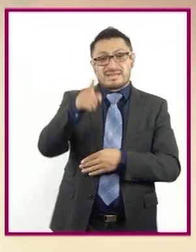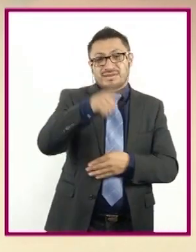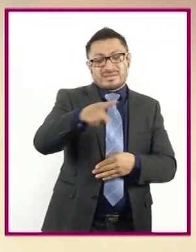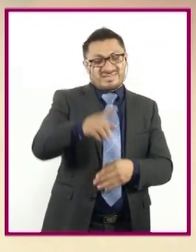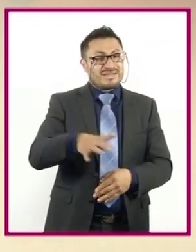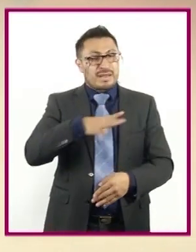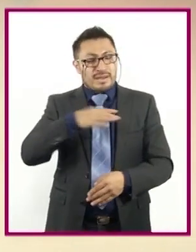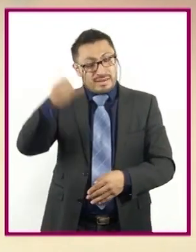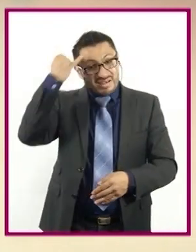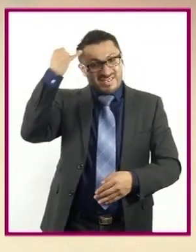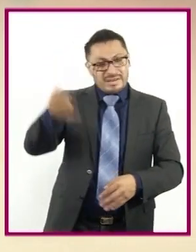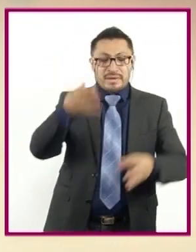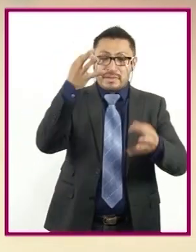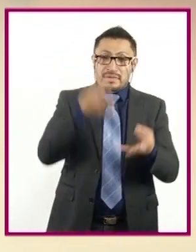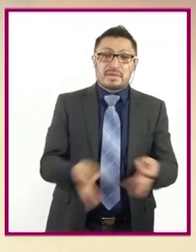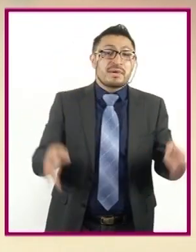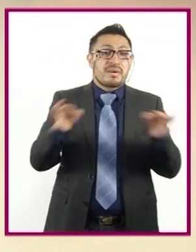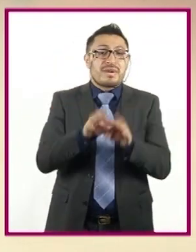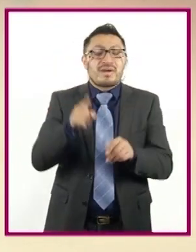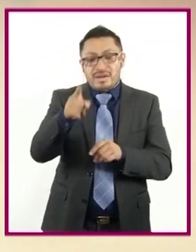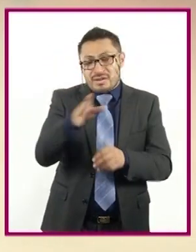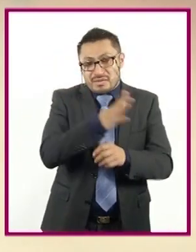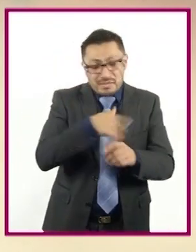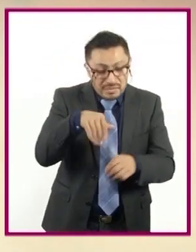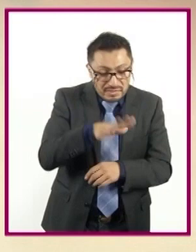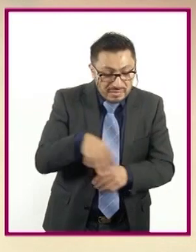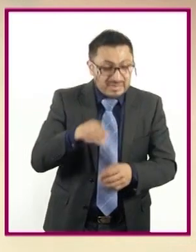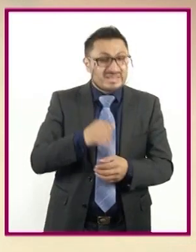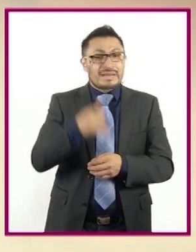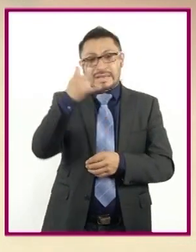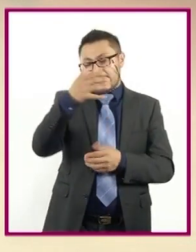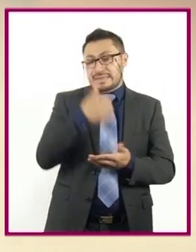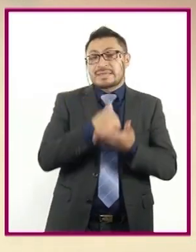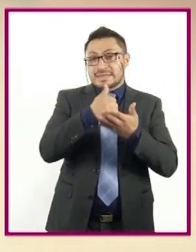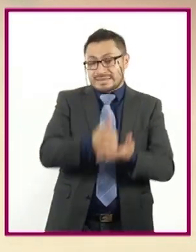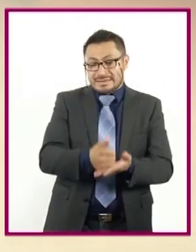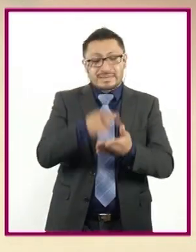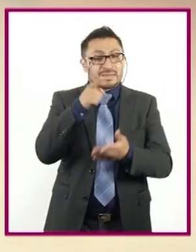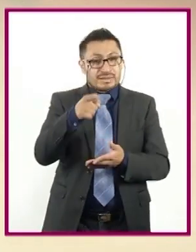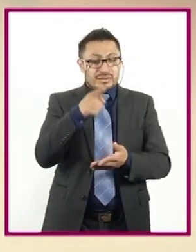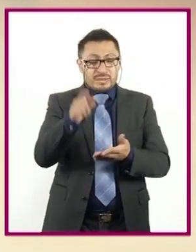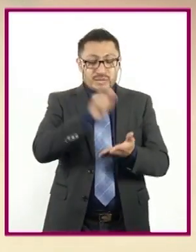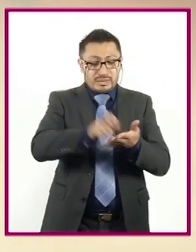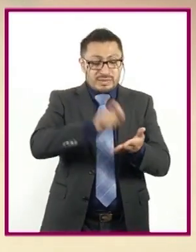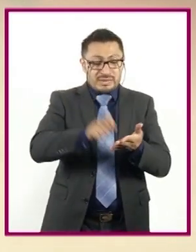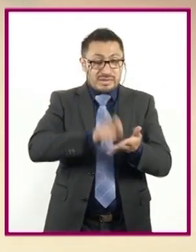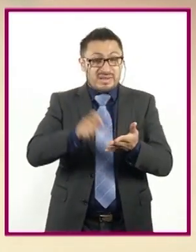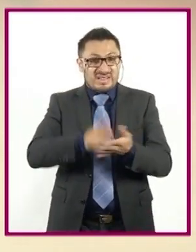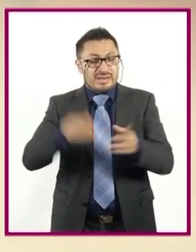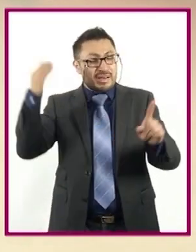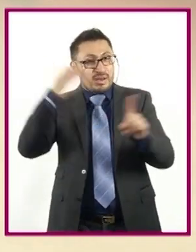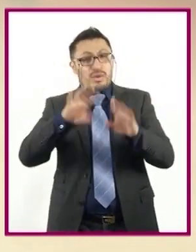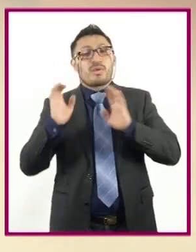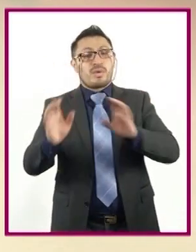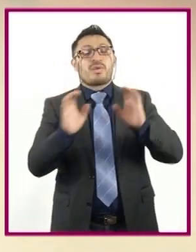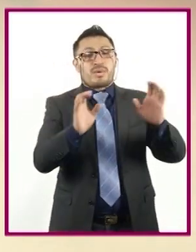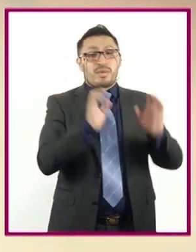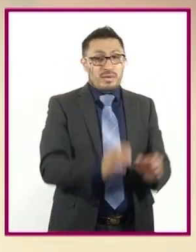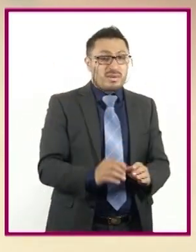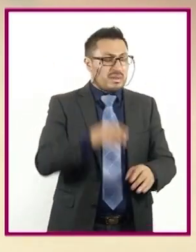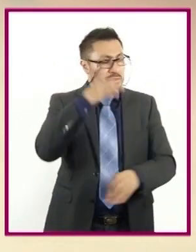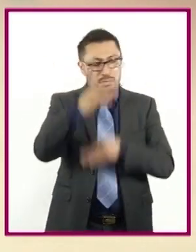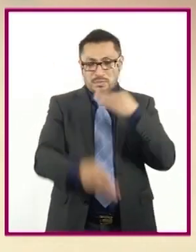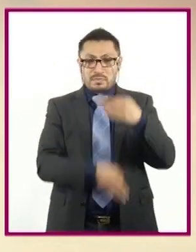obtener la idea principal de su fuente de consulta y con ello escribirlas con la intención de conservar todos